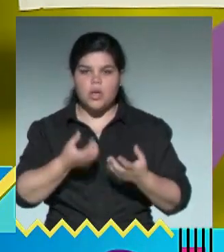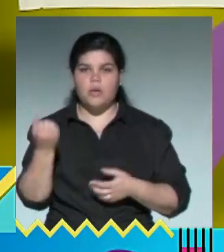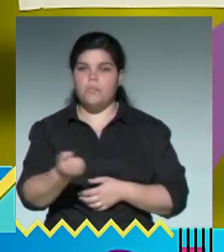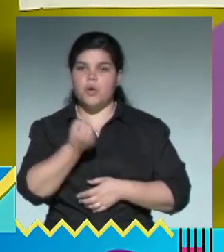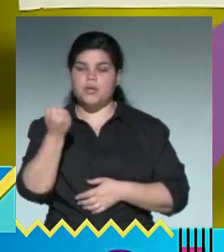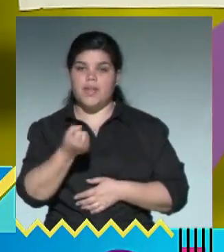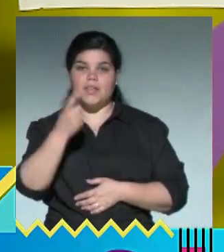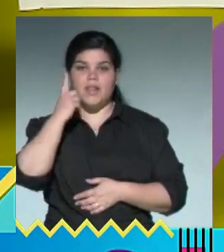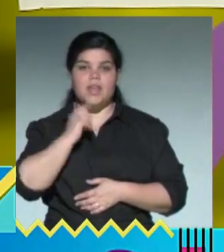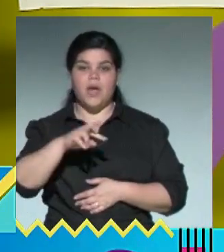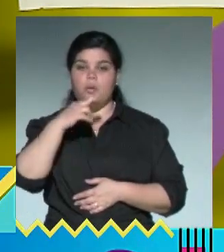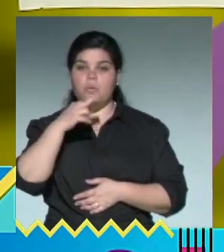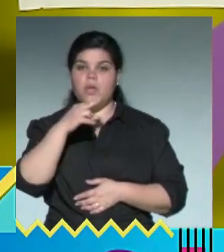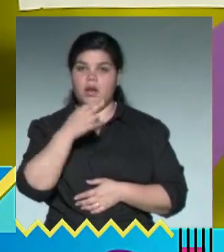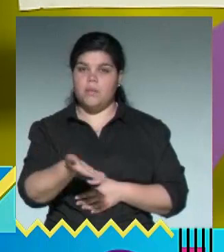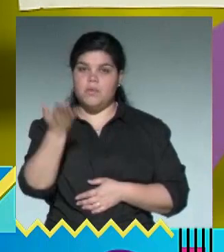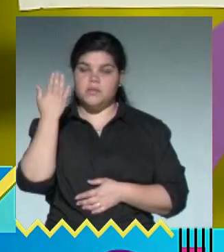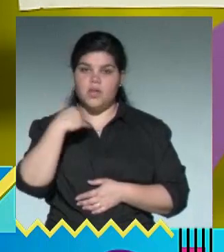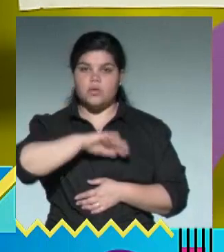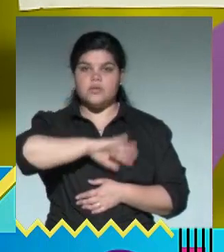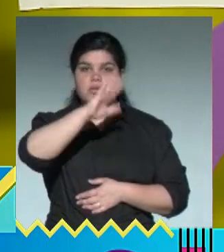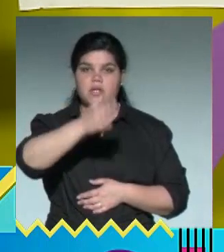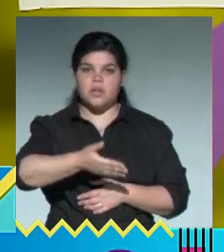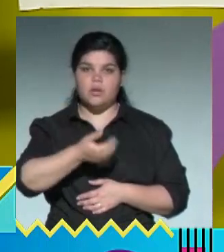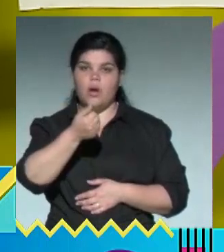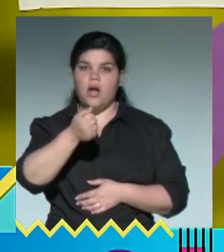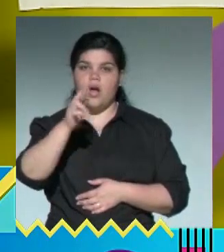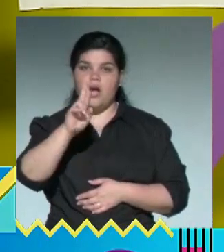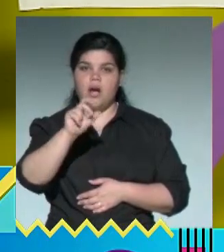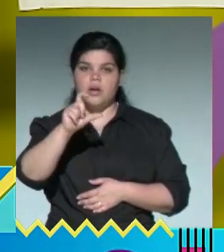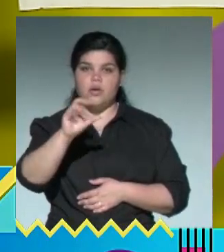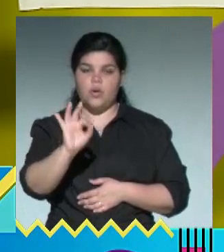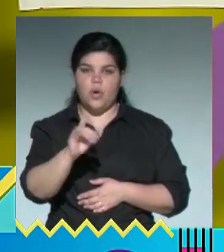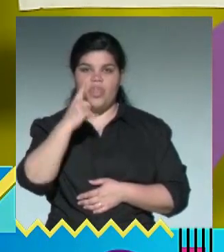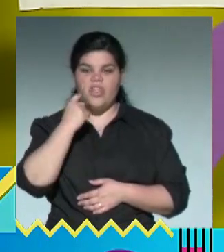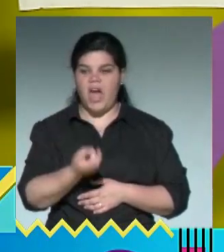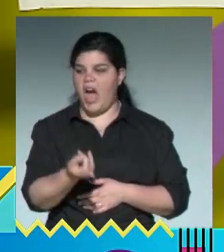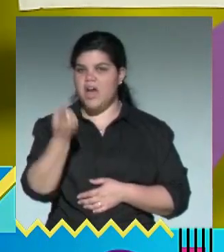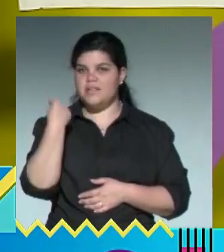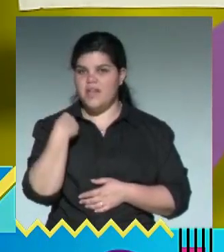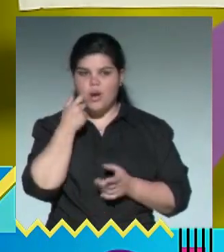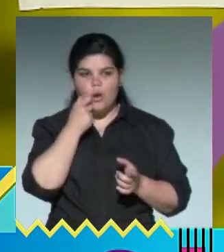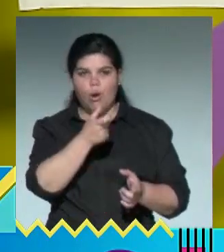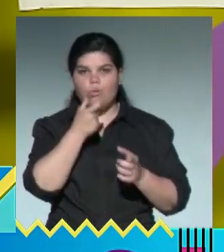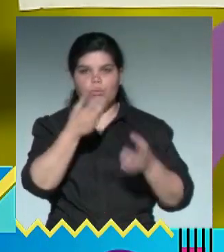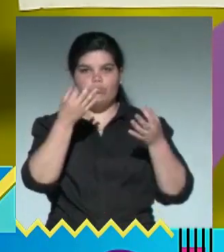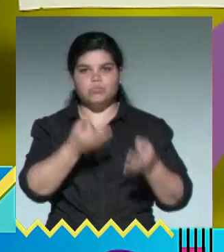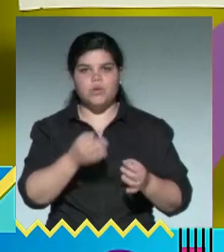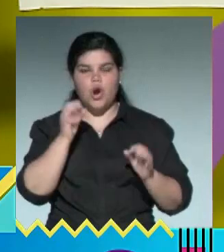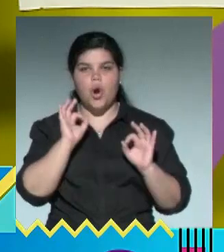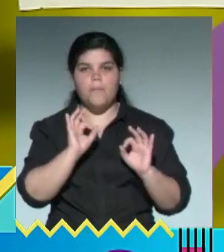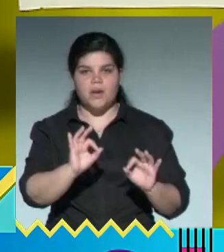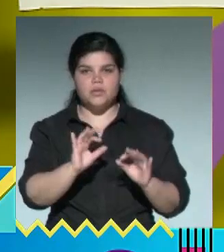viernes en el Cerro Arco, se ha podido controlar, ayer, fueron focos muy grandes en el Cerro Arco, en sus inmediaciones,